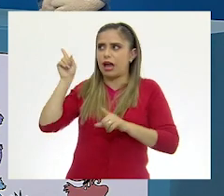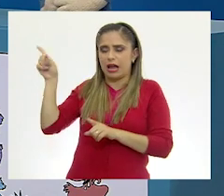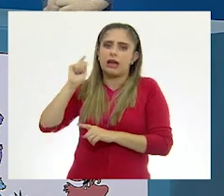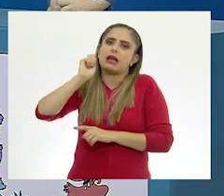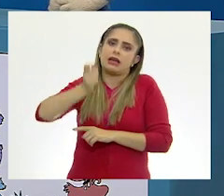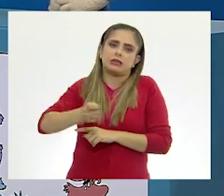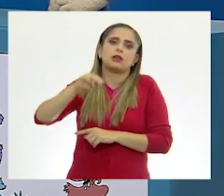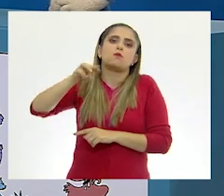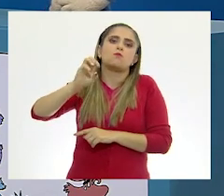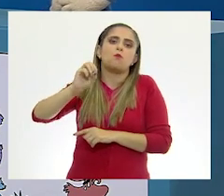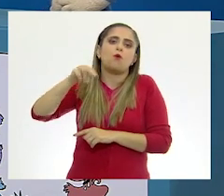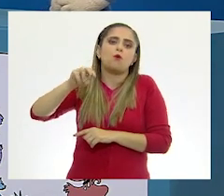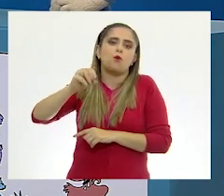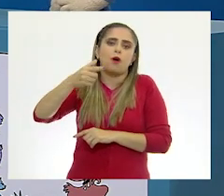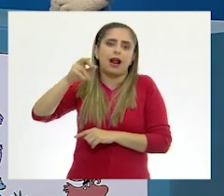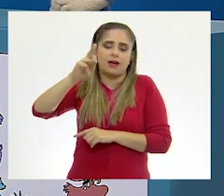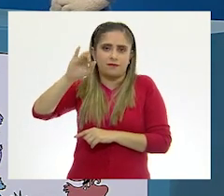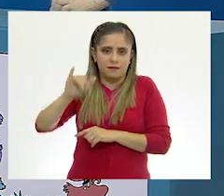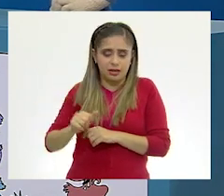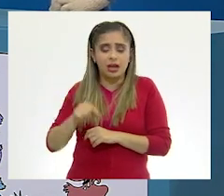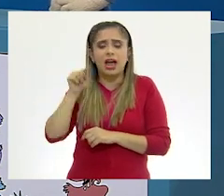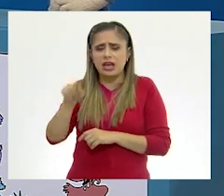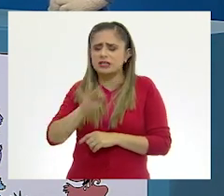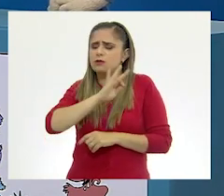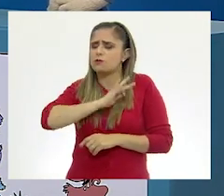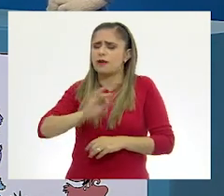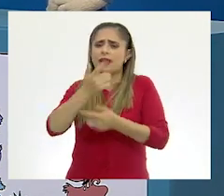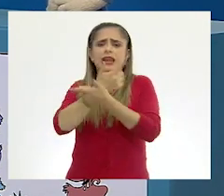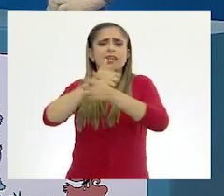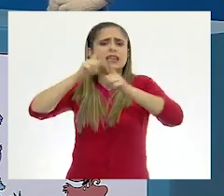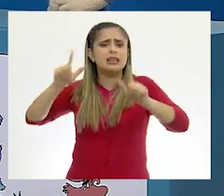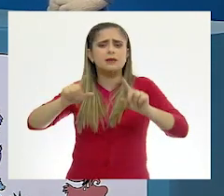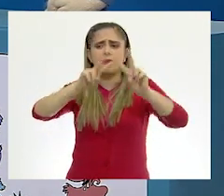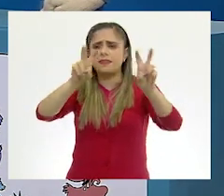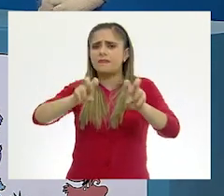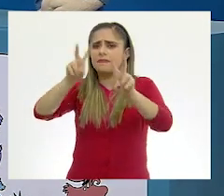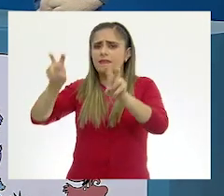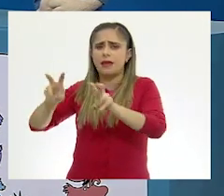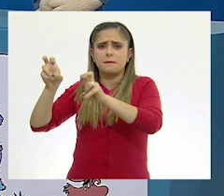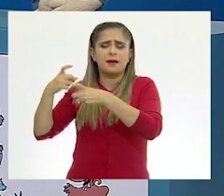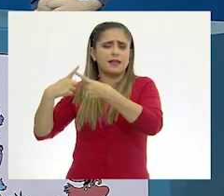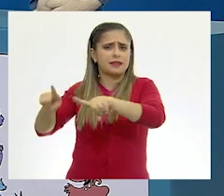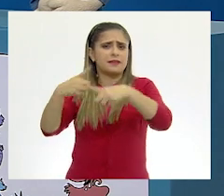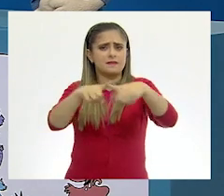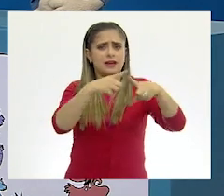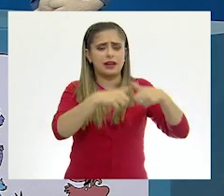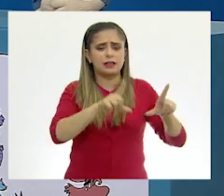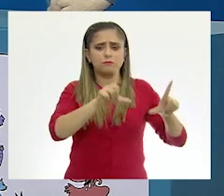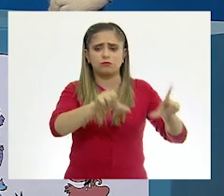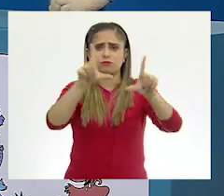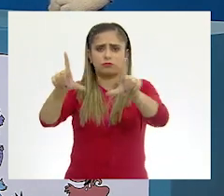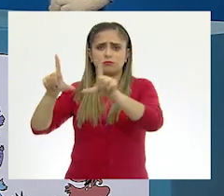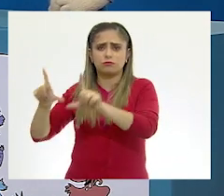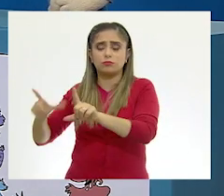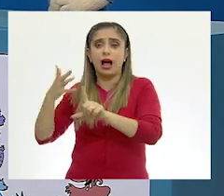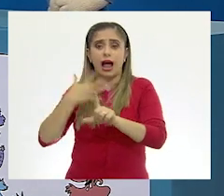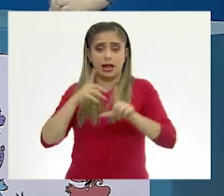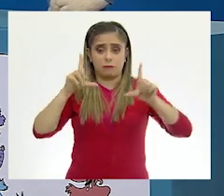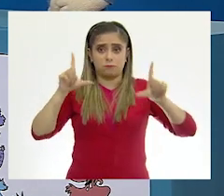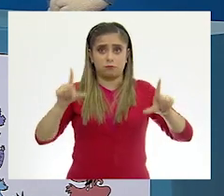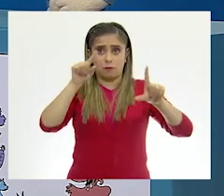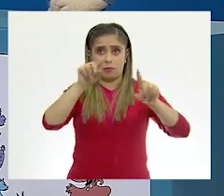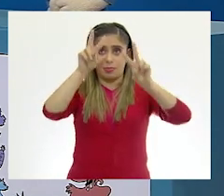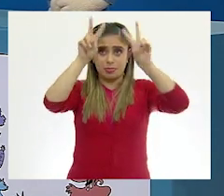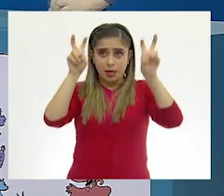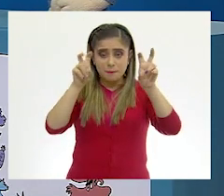que las monografías pueden tratar sobre cualquier tema y que nos ofrecen la información resumida, dividida en subtemas. ¿Qué